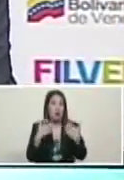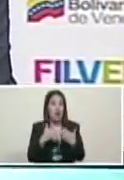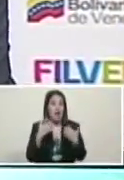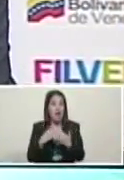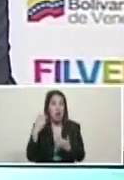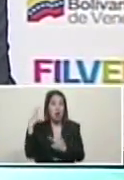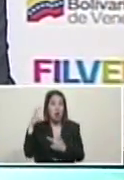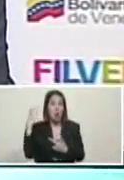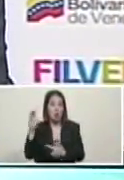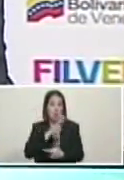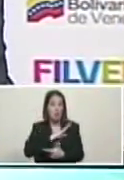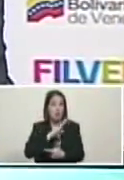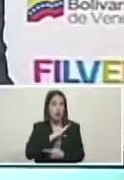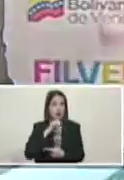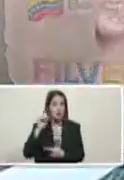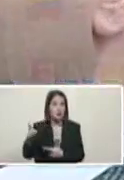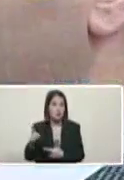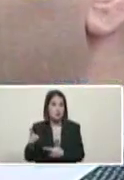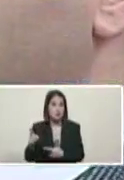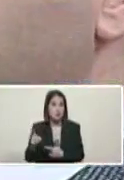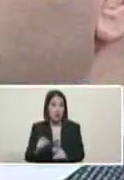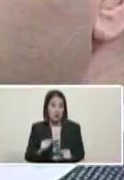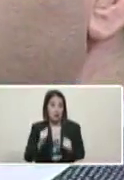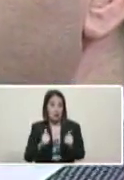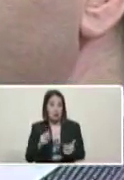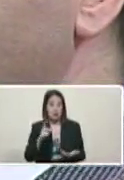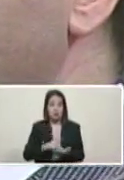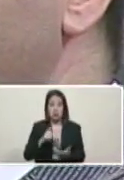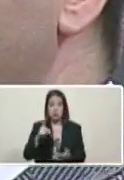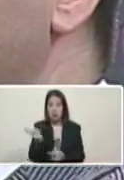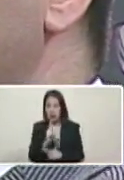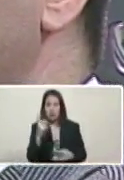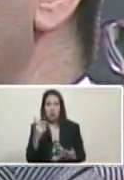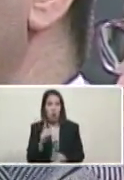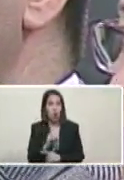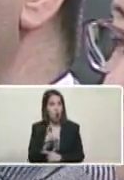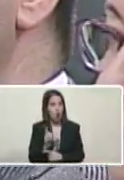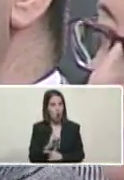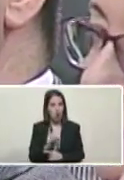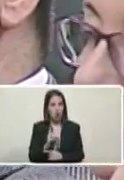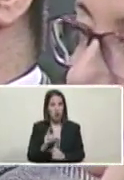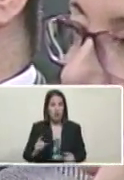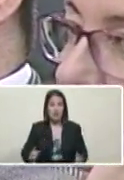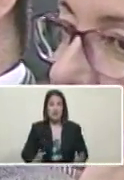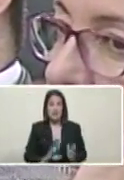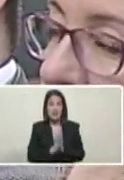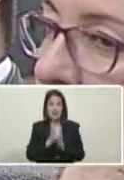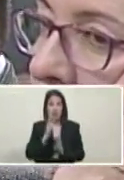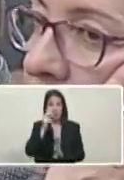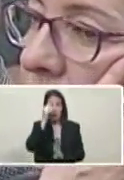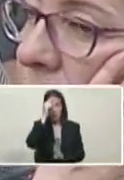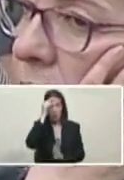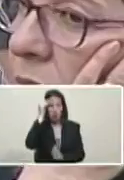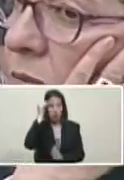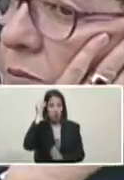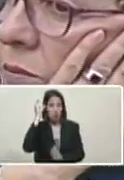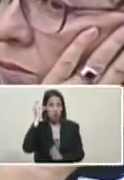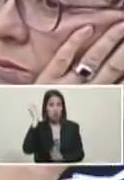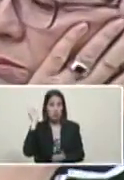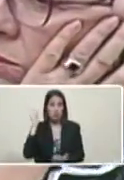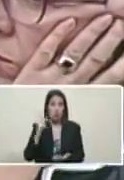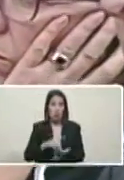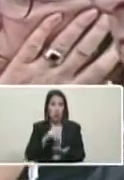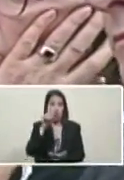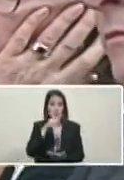No llegaron de un día para otro. En este periodo de Uribe, Santos, llegaron más de